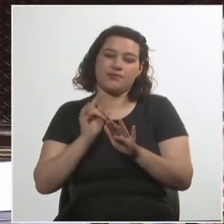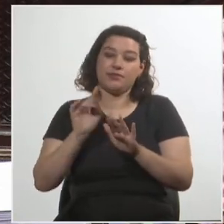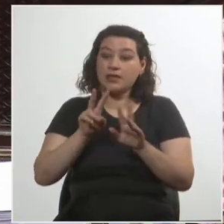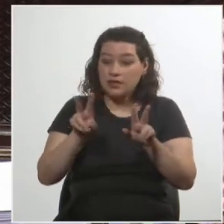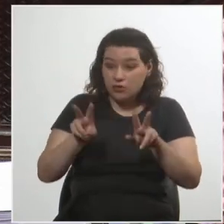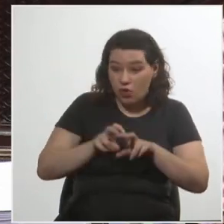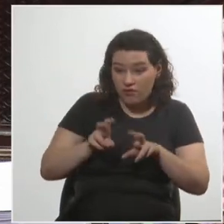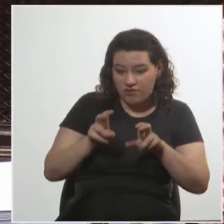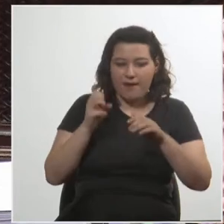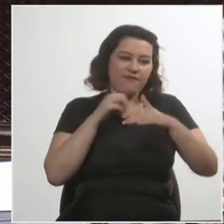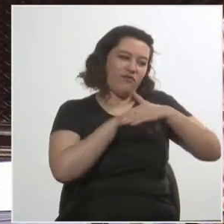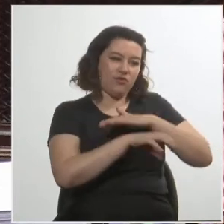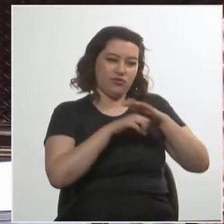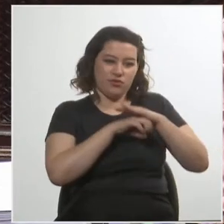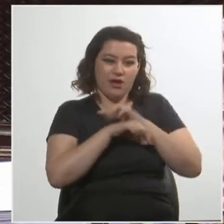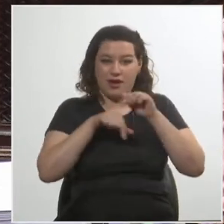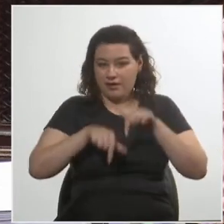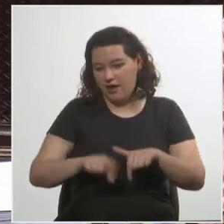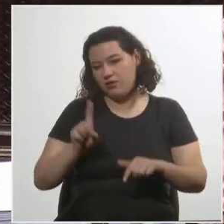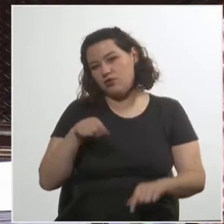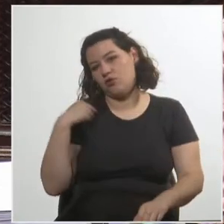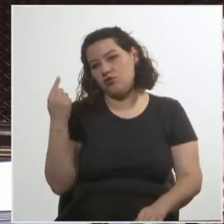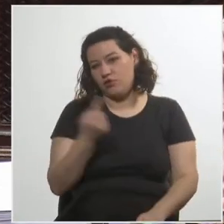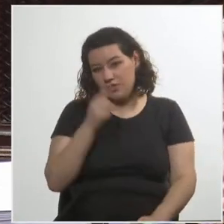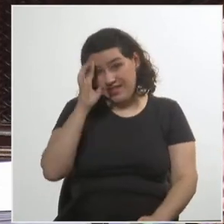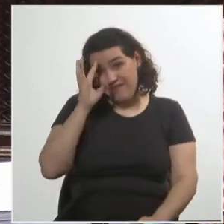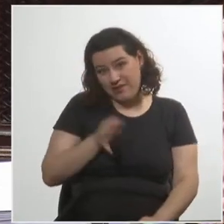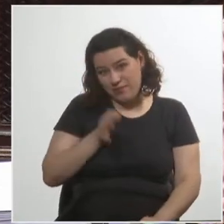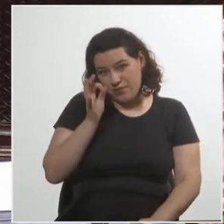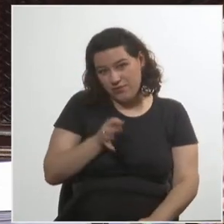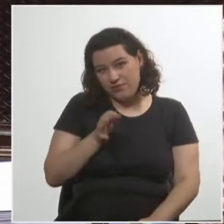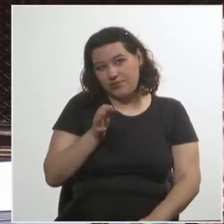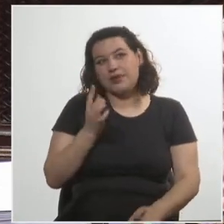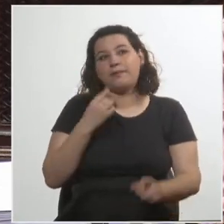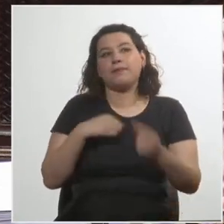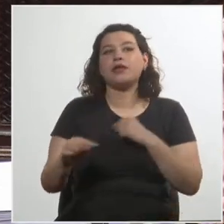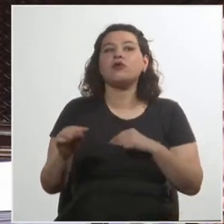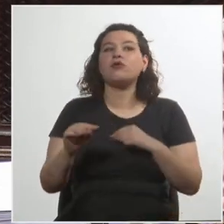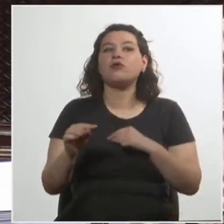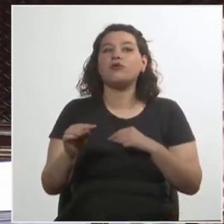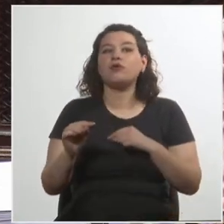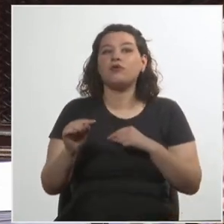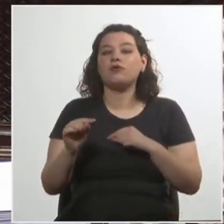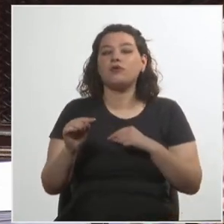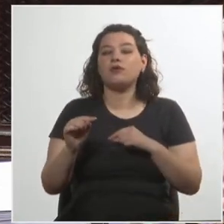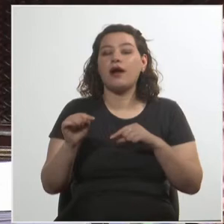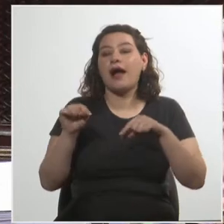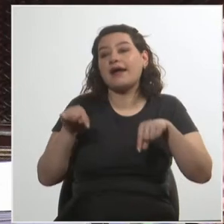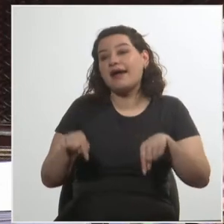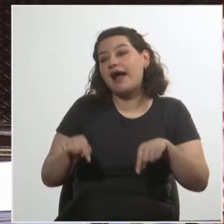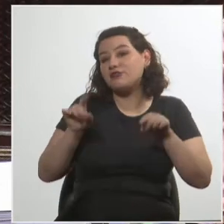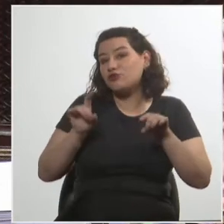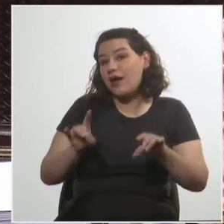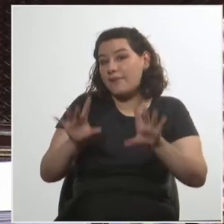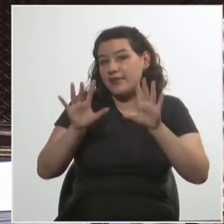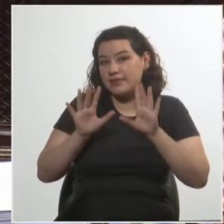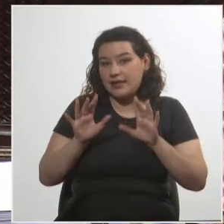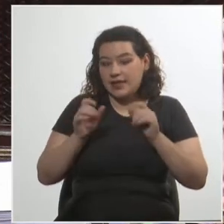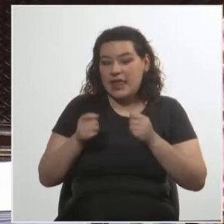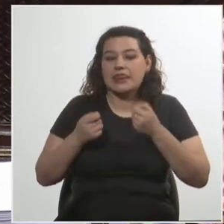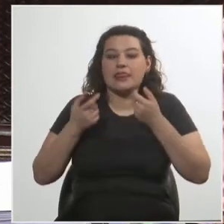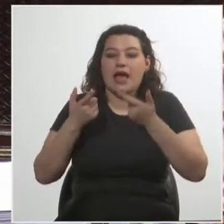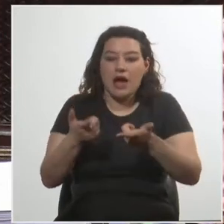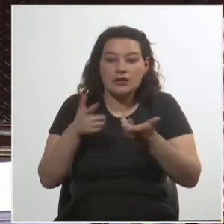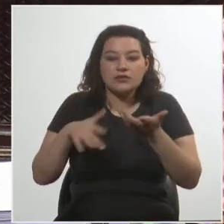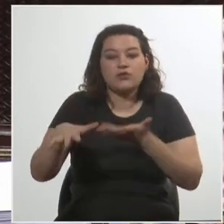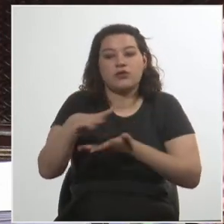no en el Uruguay todos lo sabemos pero este me parece que lo que estamos haciendo simplemente aquí es generar las